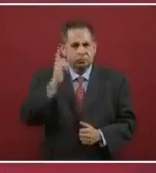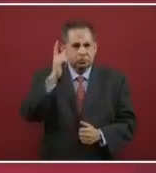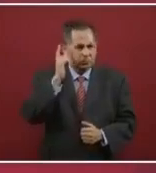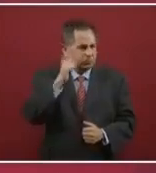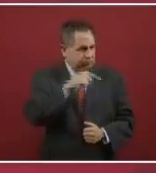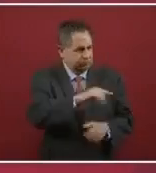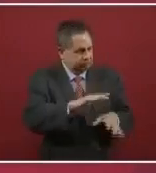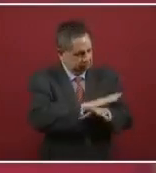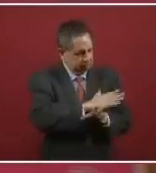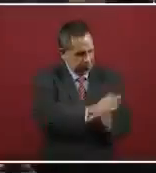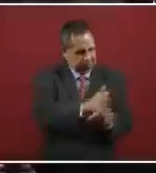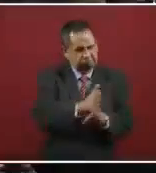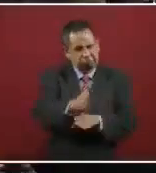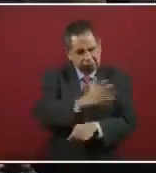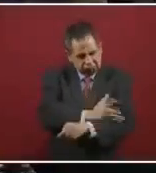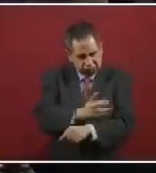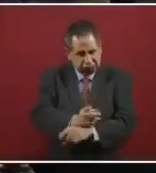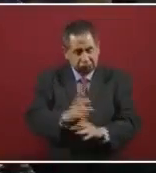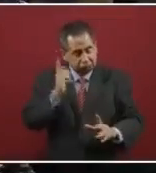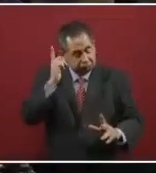rectifiquen.